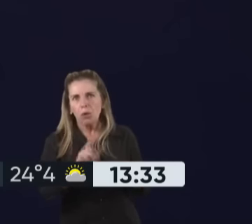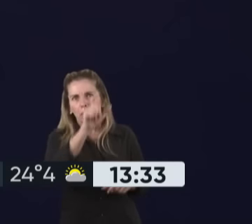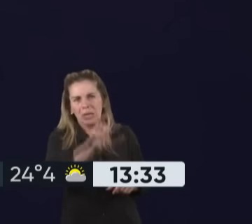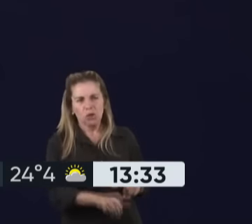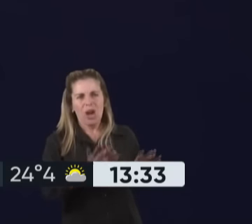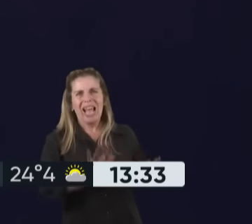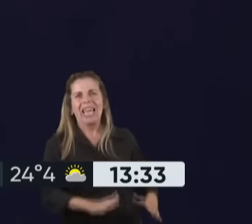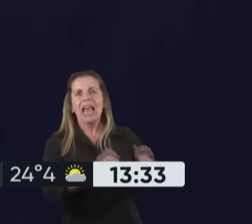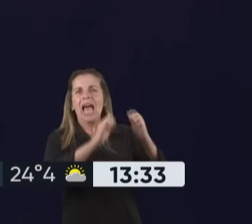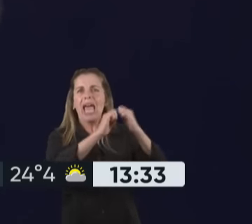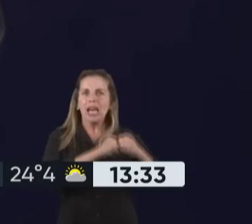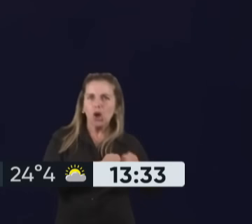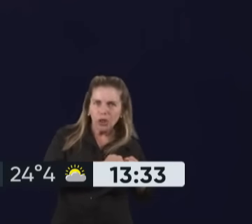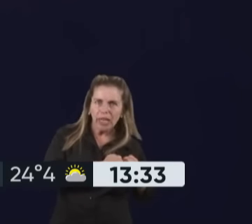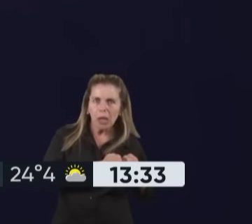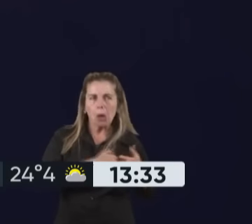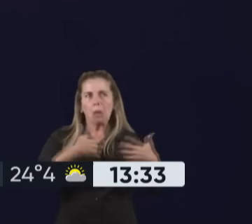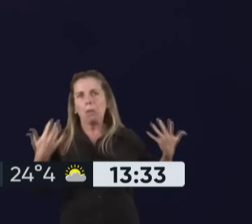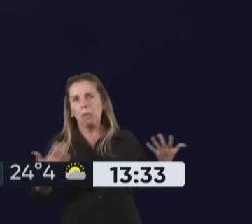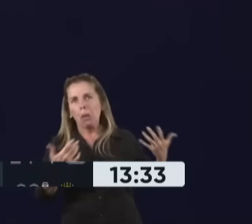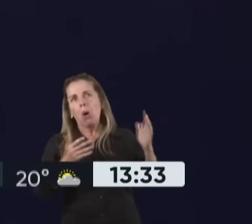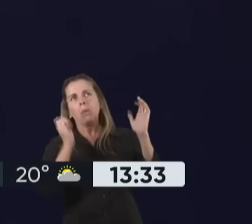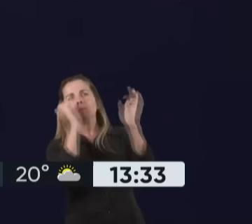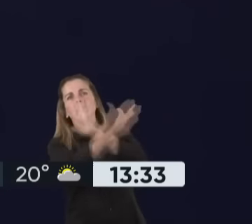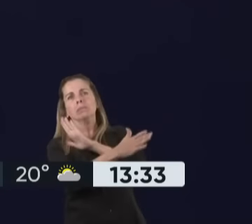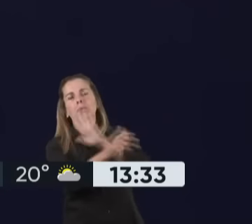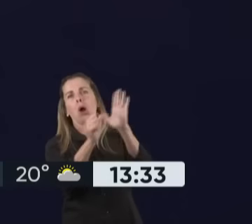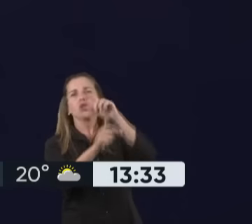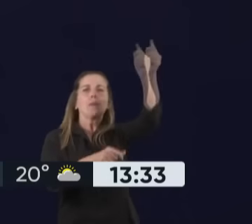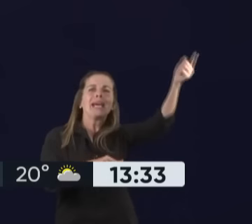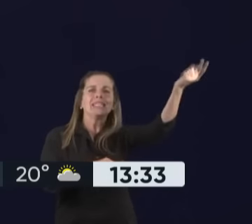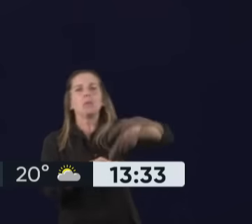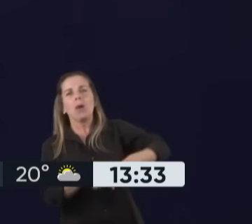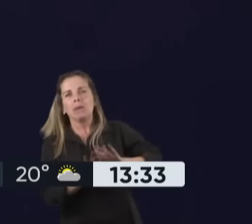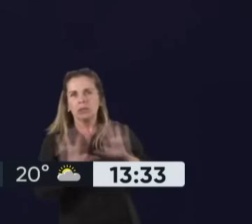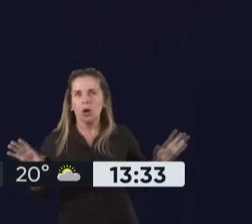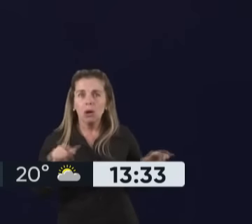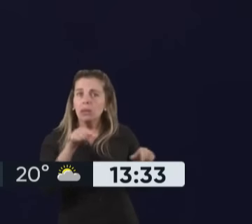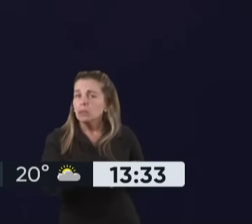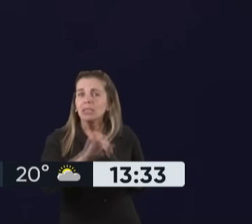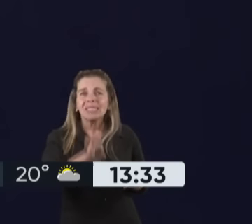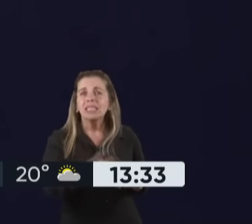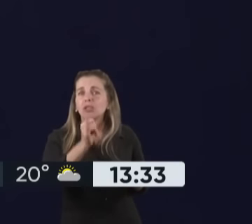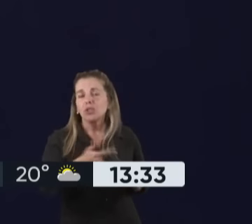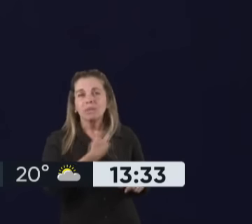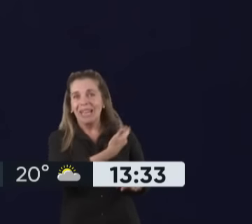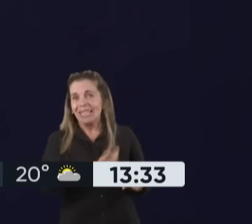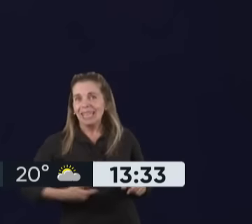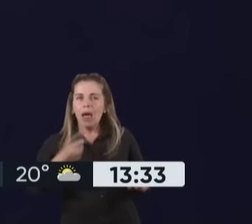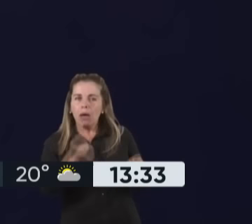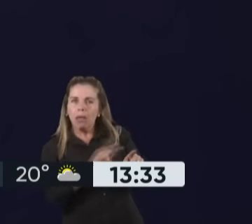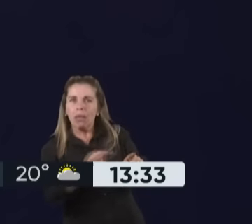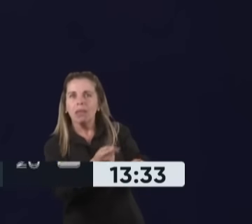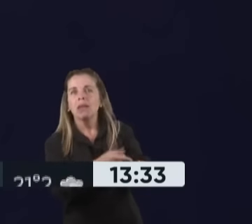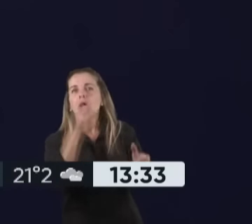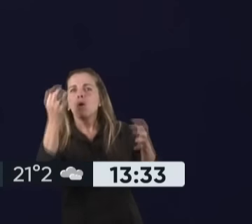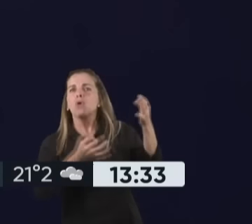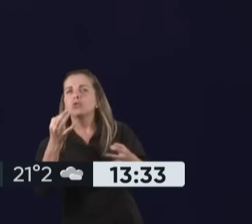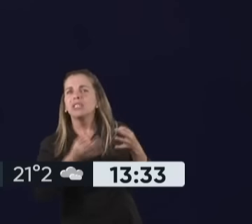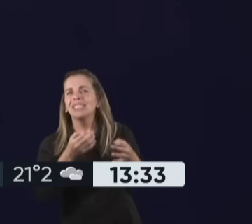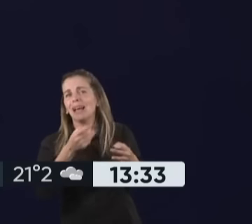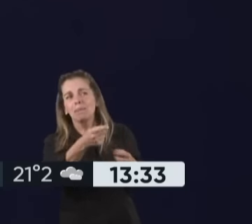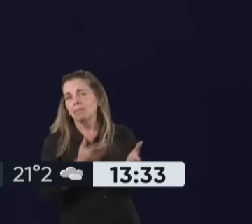te escondiste 10 años, te fuiste a algún país vecino y volvés. No, te persigue el Estado y la justicia toda